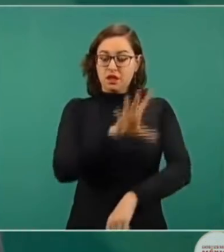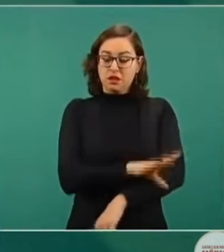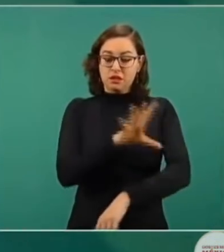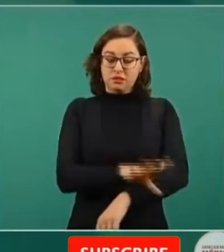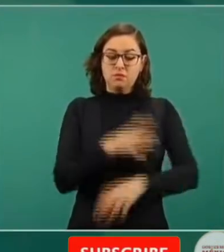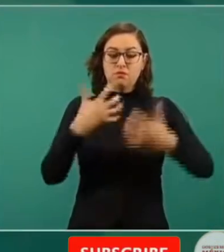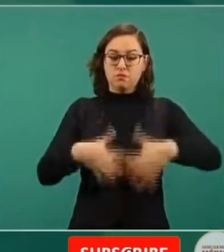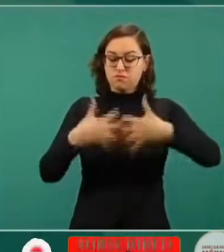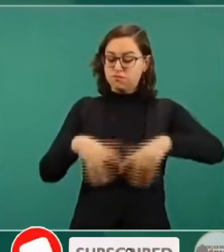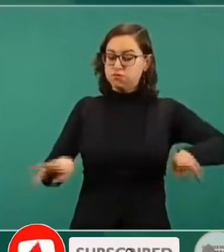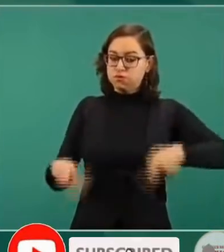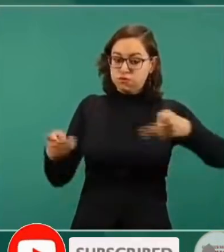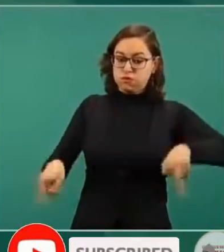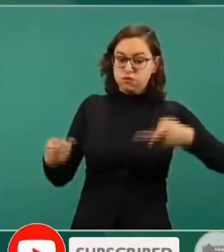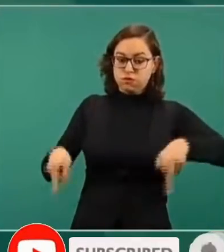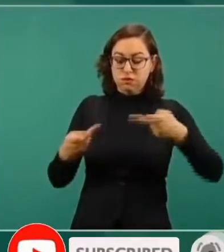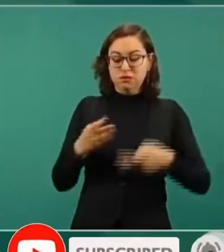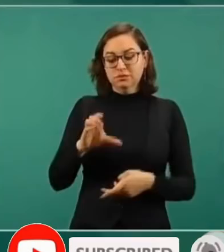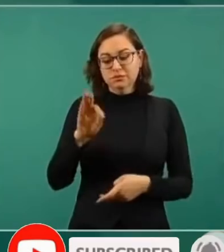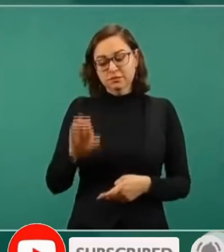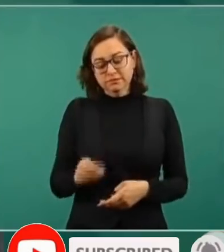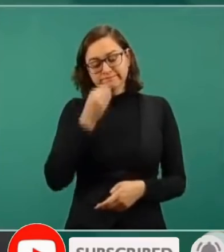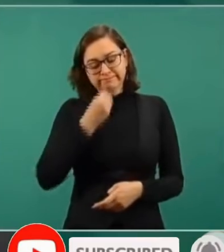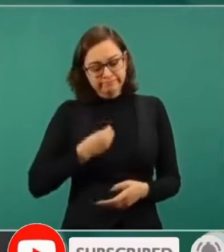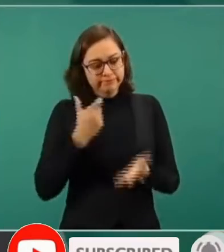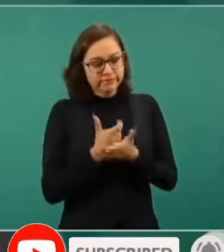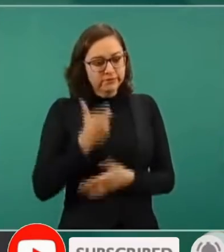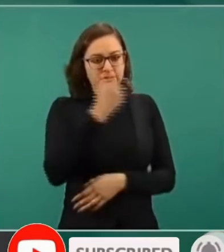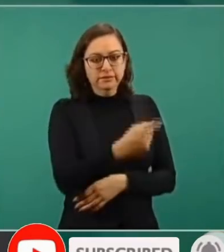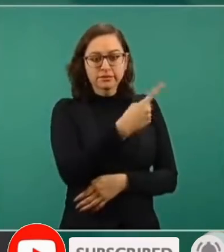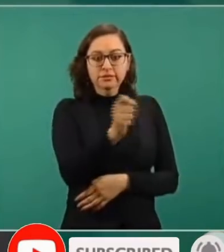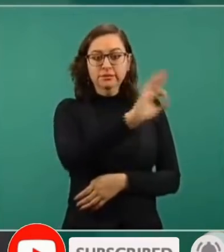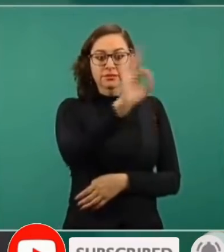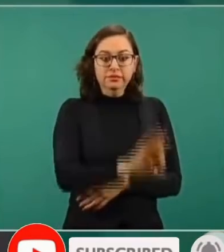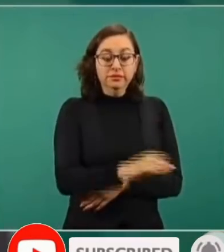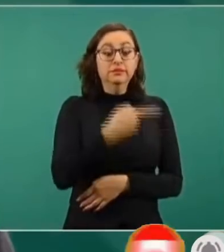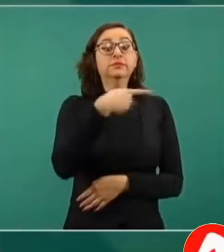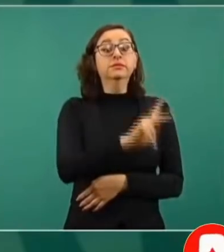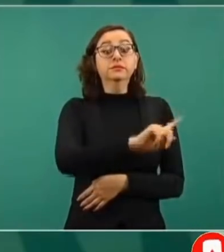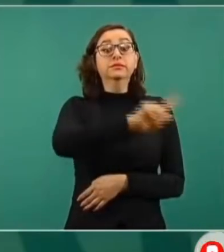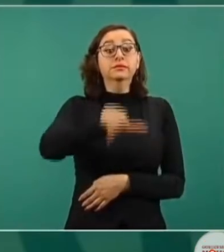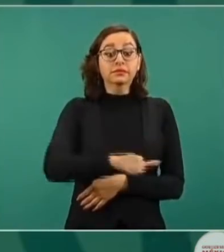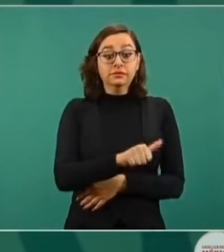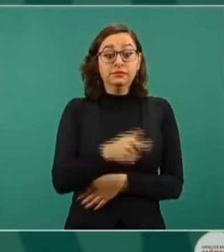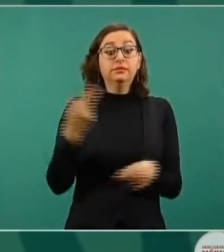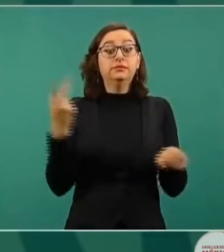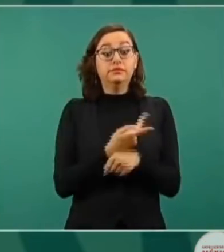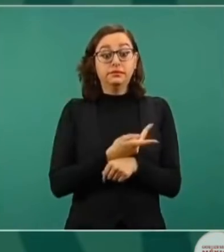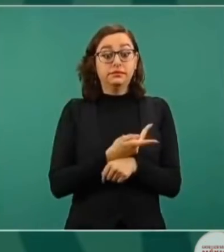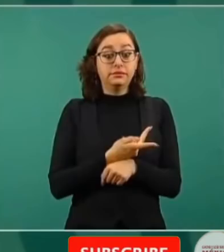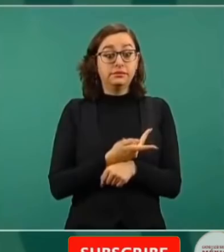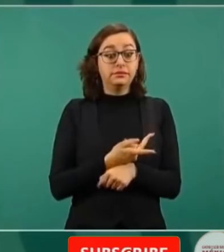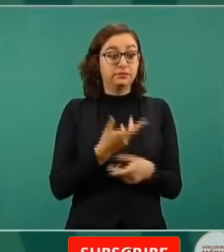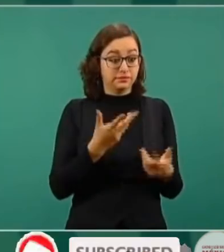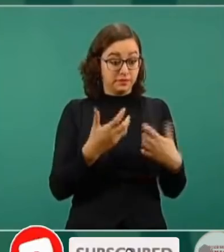100%, a la CFE, la CFE tiene que pagar el 100%, pero en el mercado no los despachan al